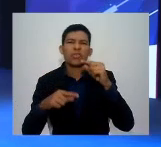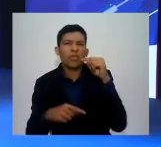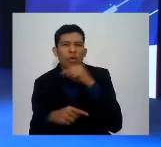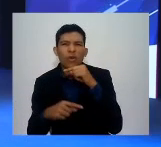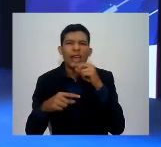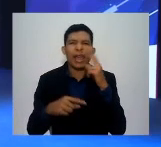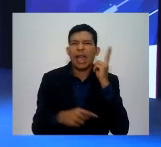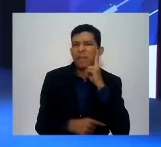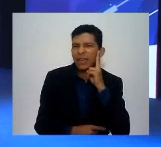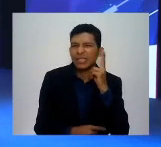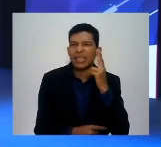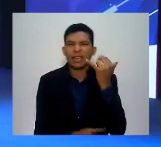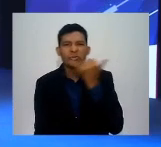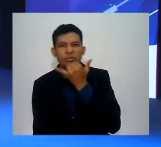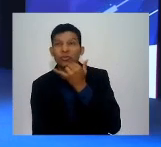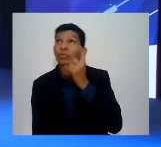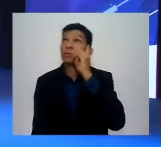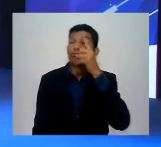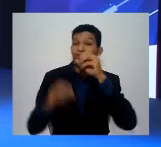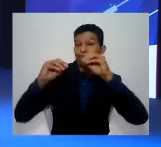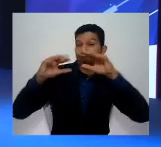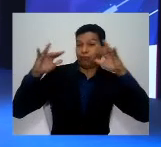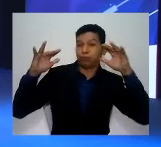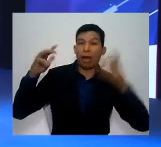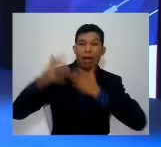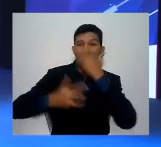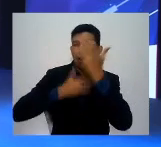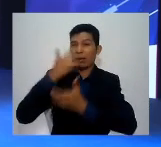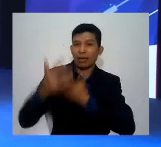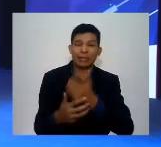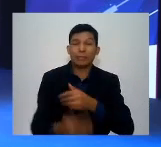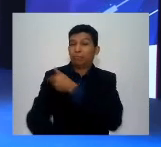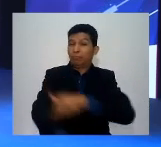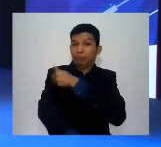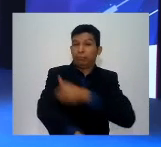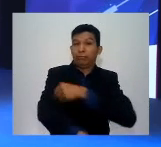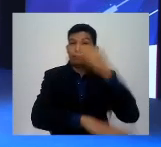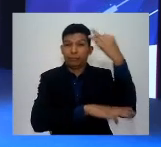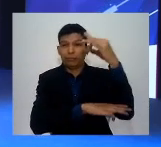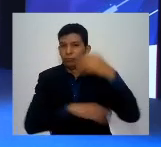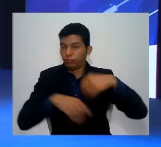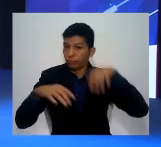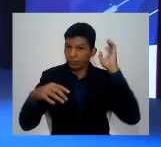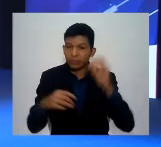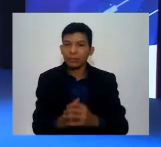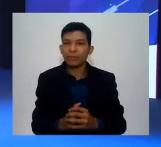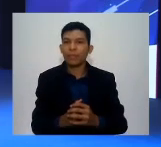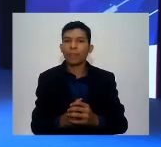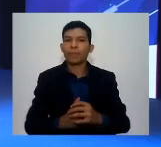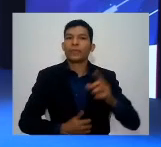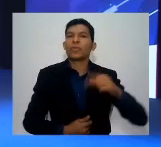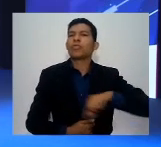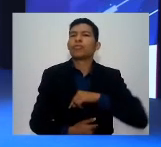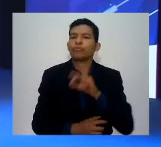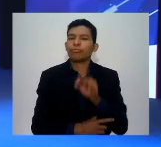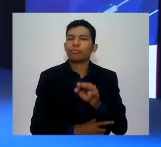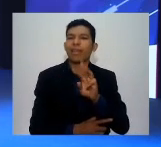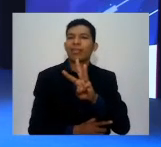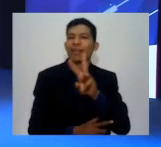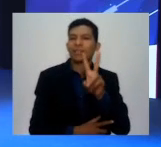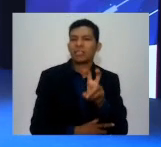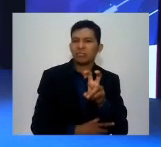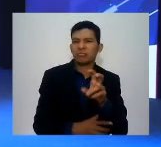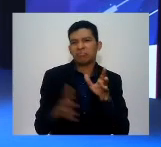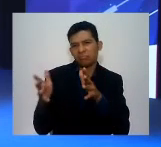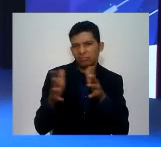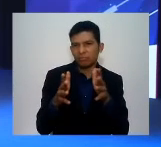Entonces, hay que saber hacer las cosas teniendo en cuenta esos criterios, ¿listo? Y bueno, fue